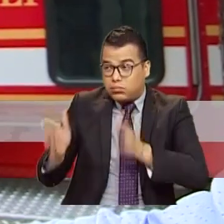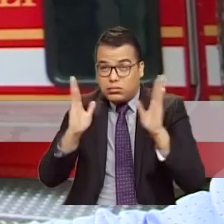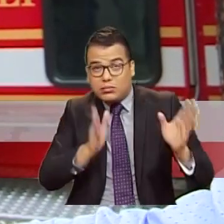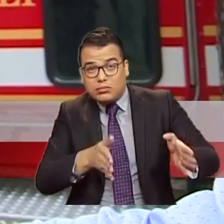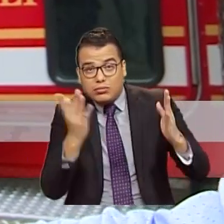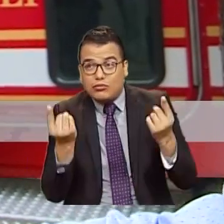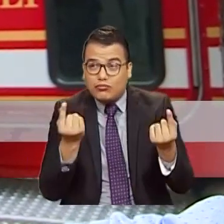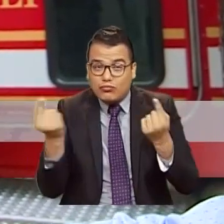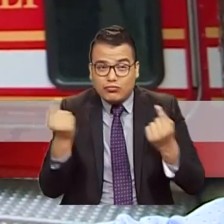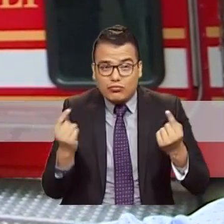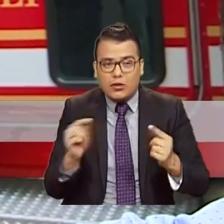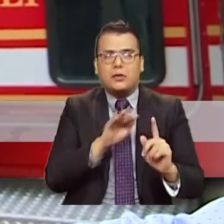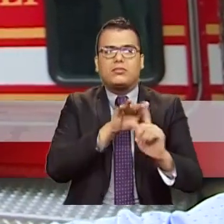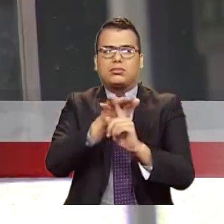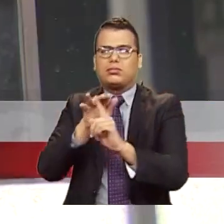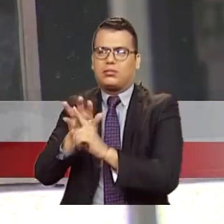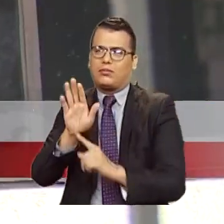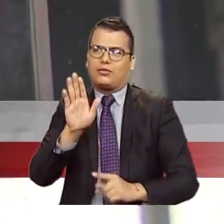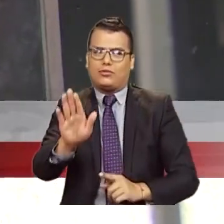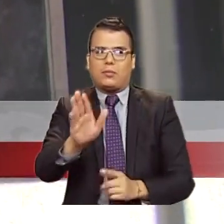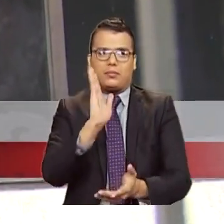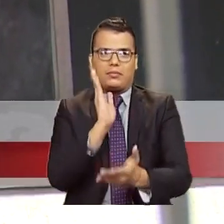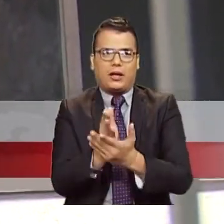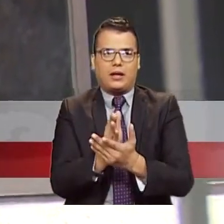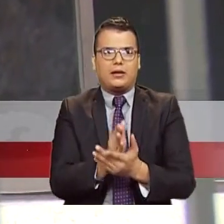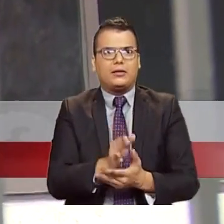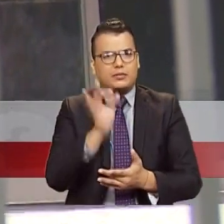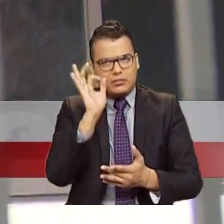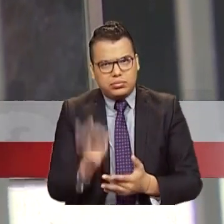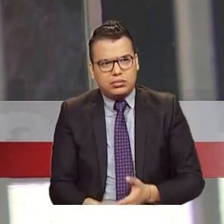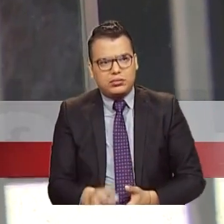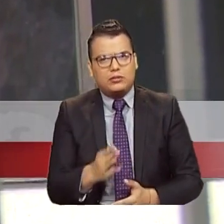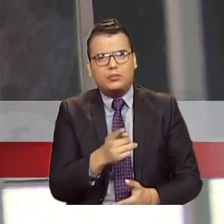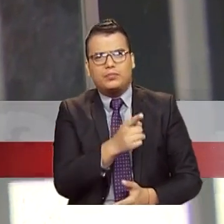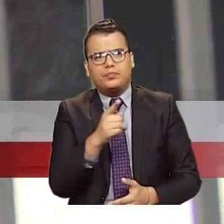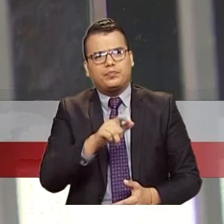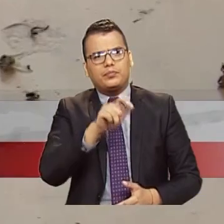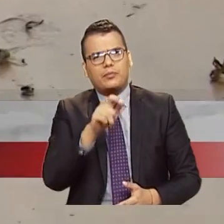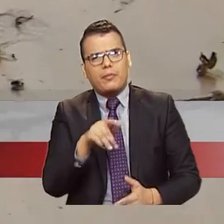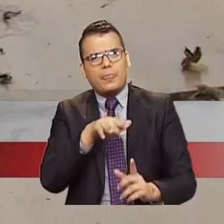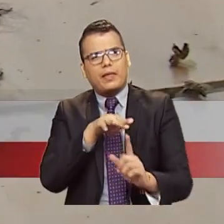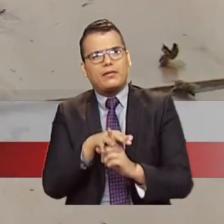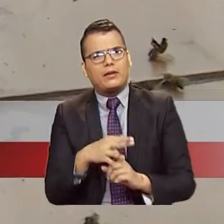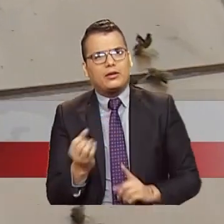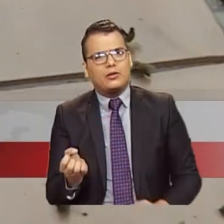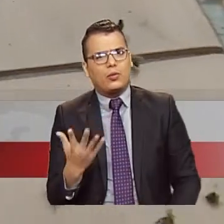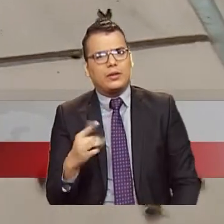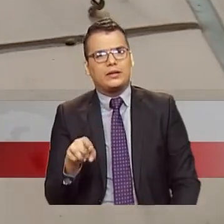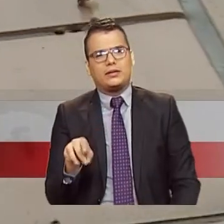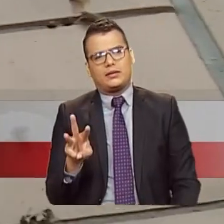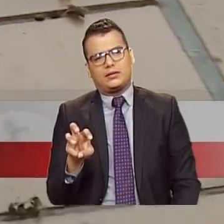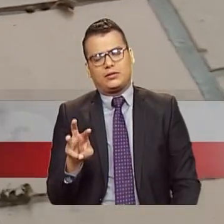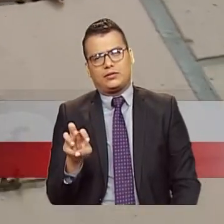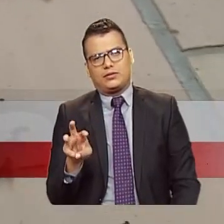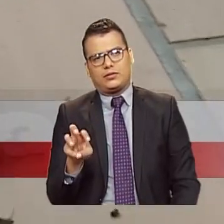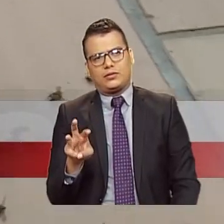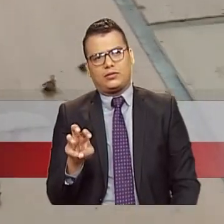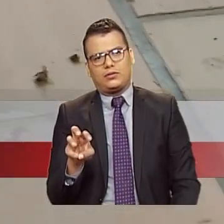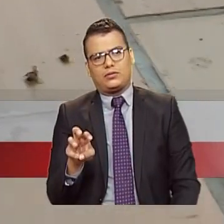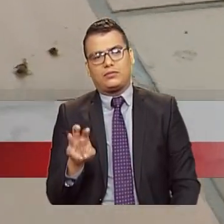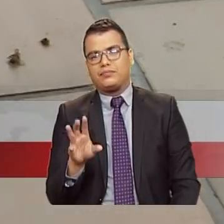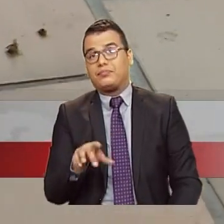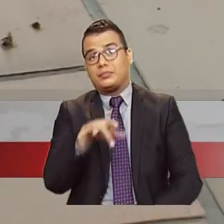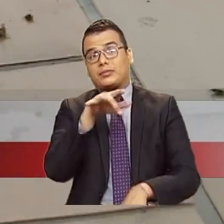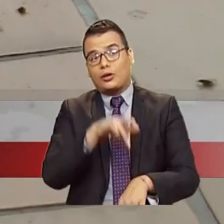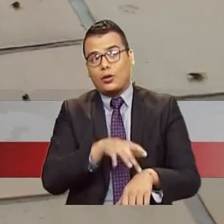de apartamentos que hay enfrente. En total hubo 18 personas picadas por las abejas. Fue